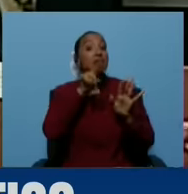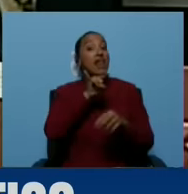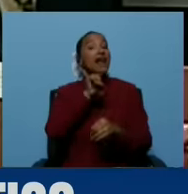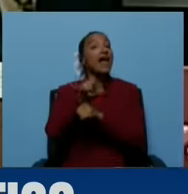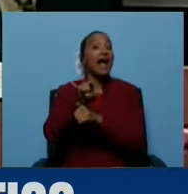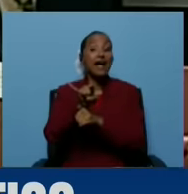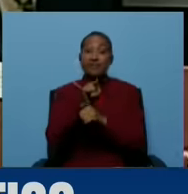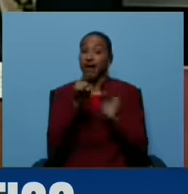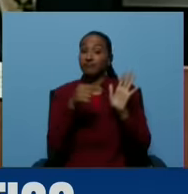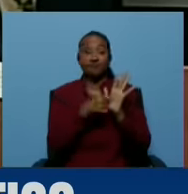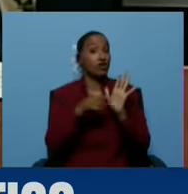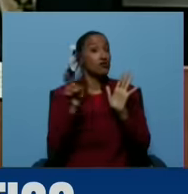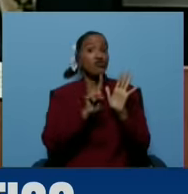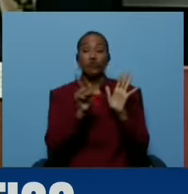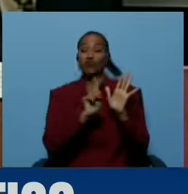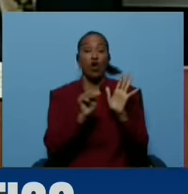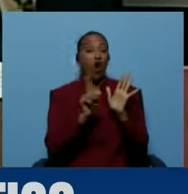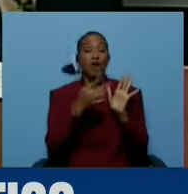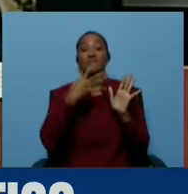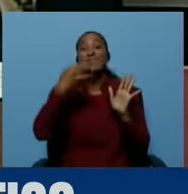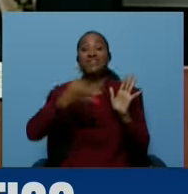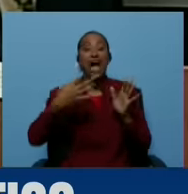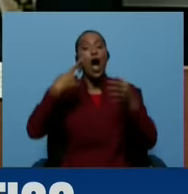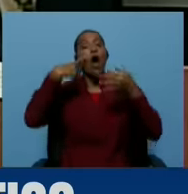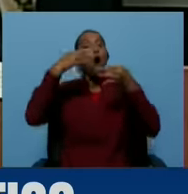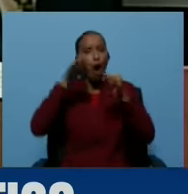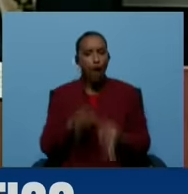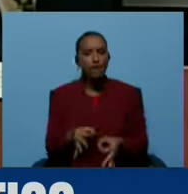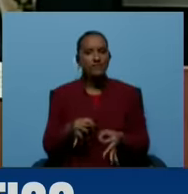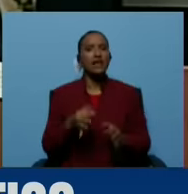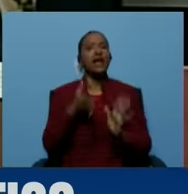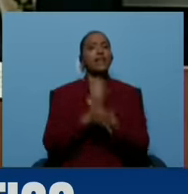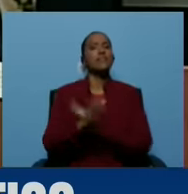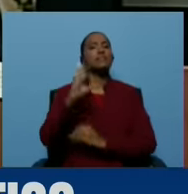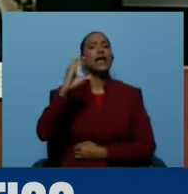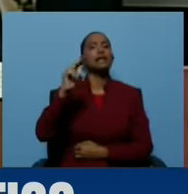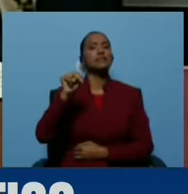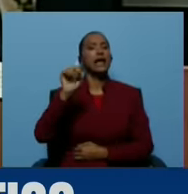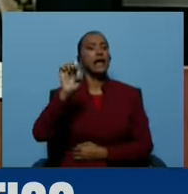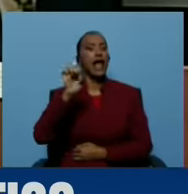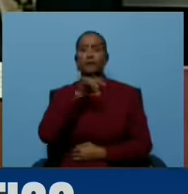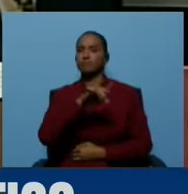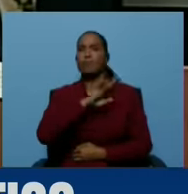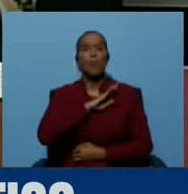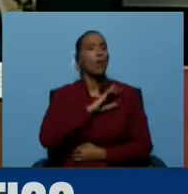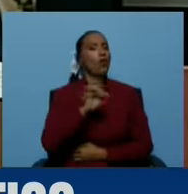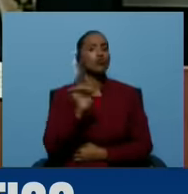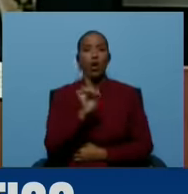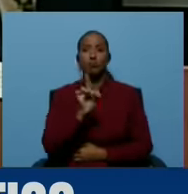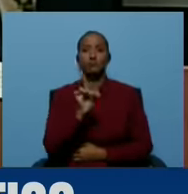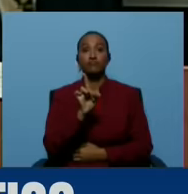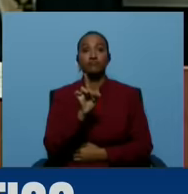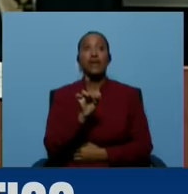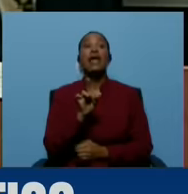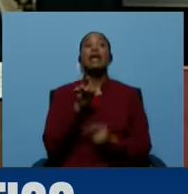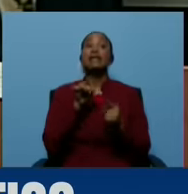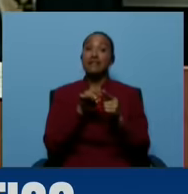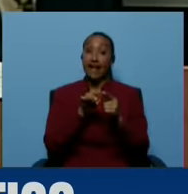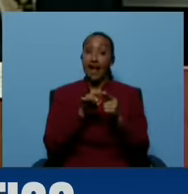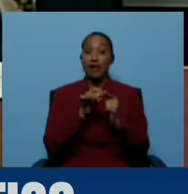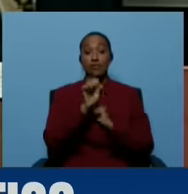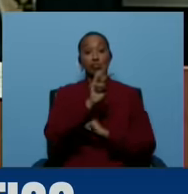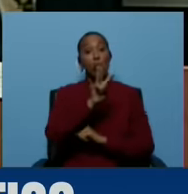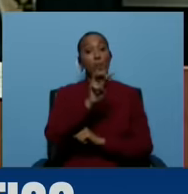no son el mecanismo oficial del poder electoral venezolano, que la página web de